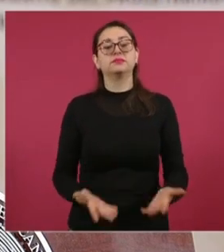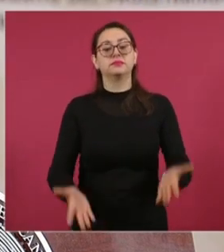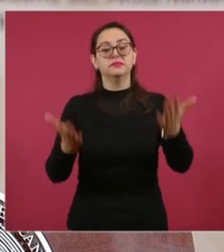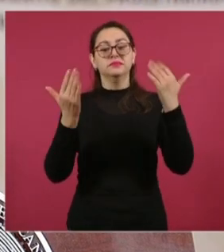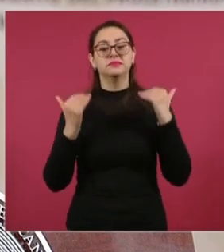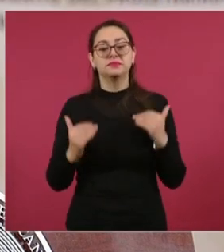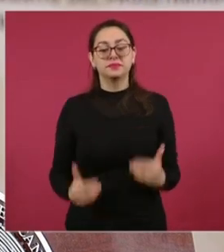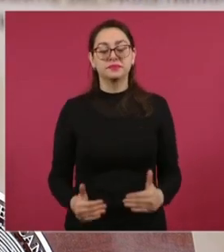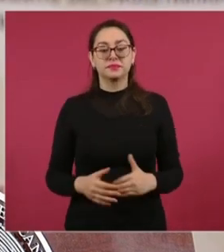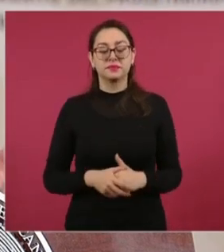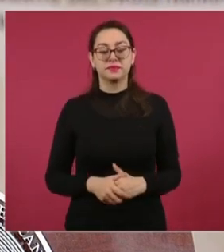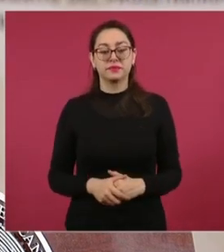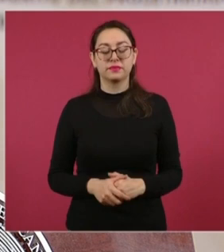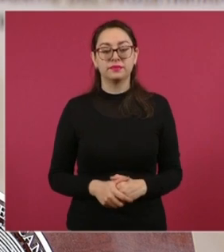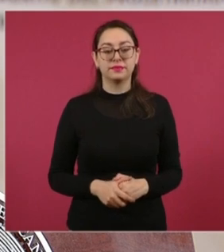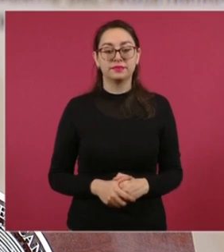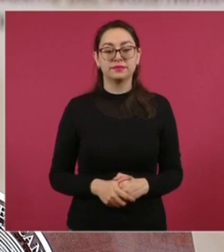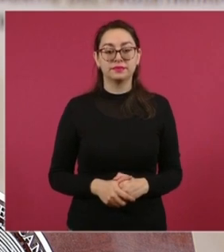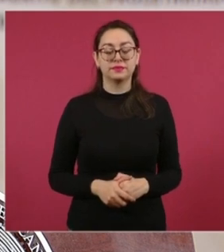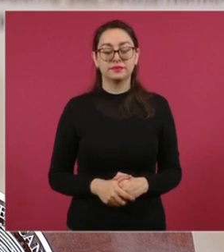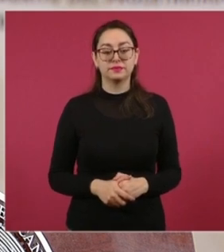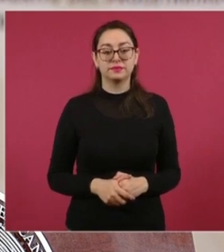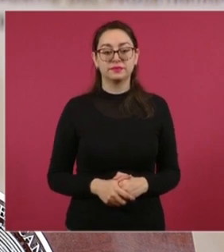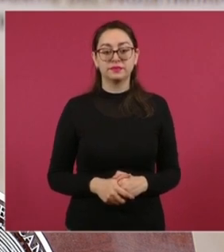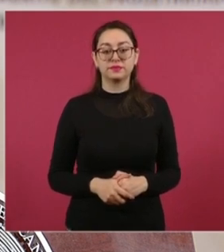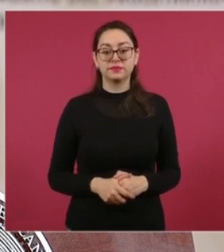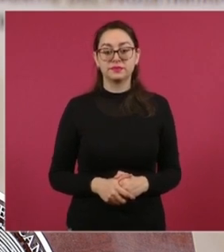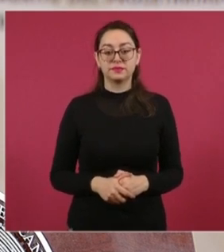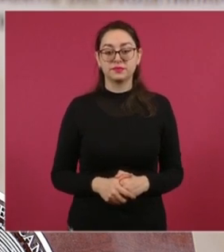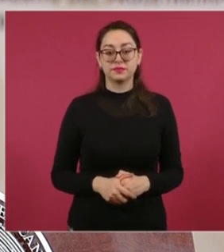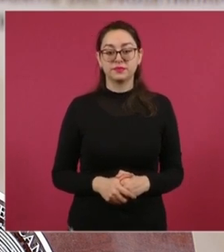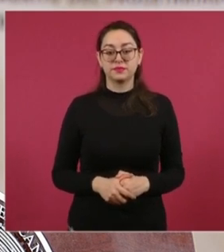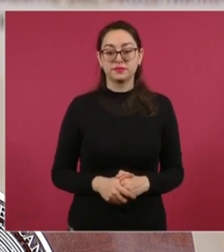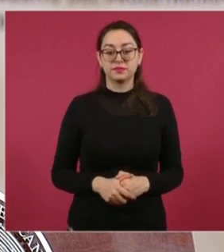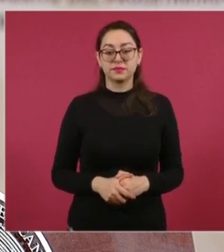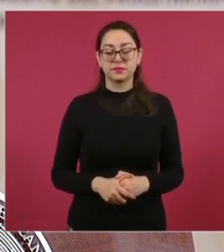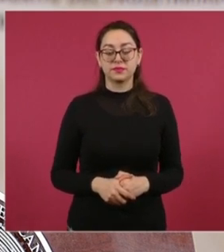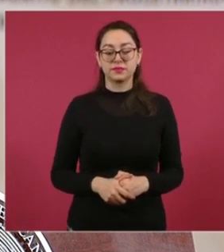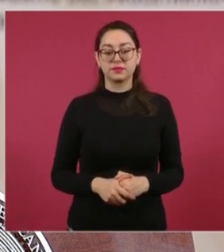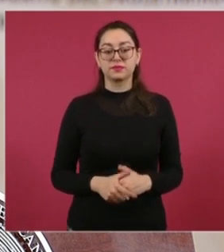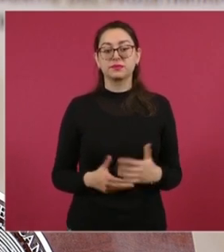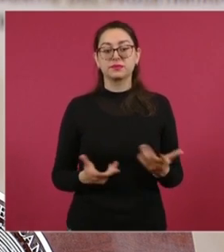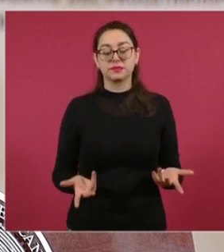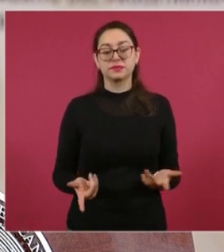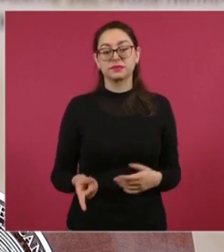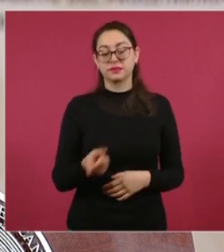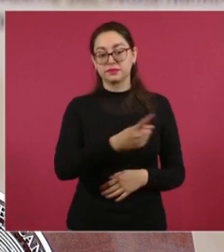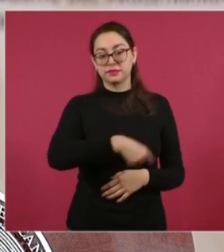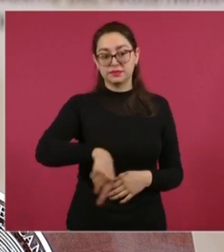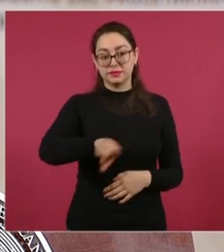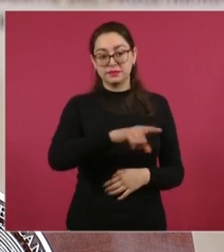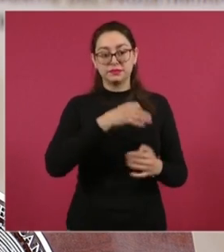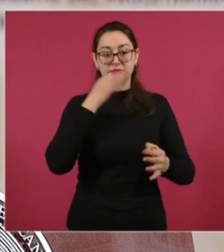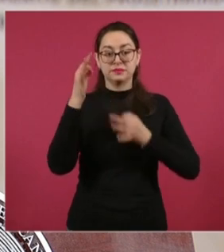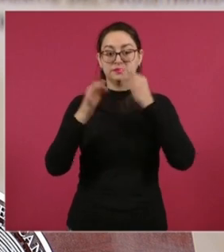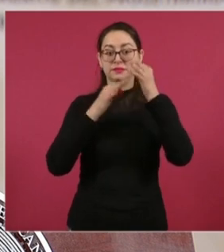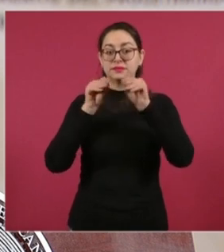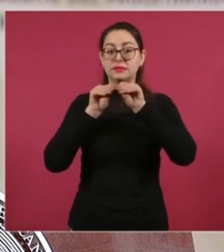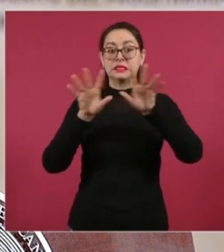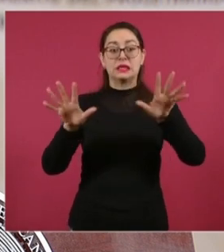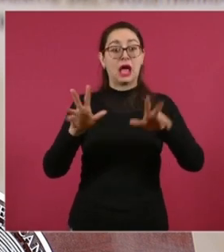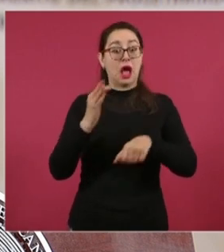campaña que traen para poner en el centro de la opinión pública y publicada el tema de la